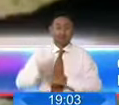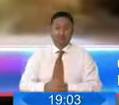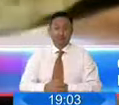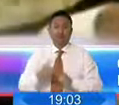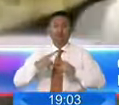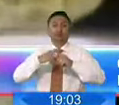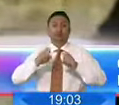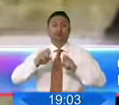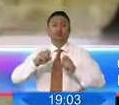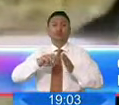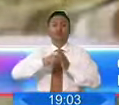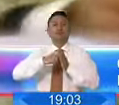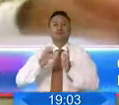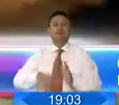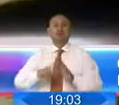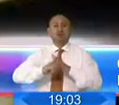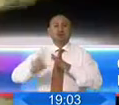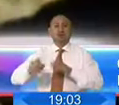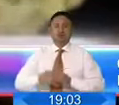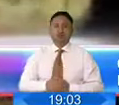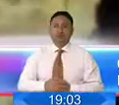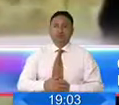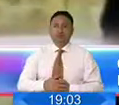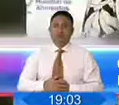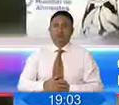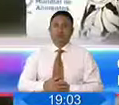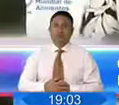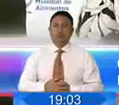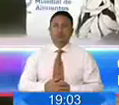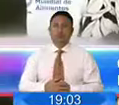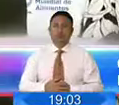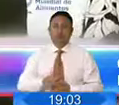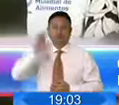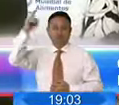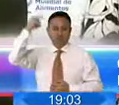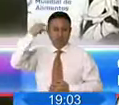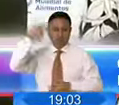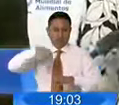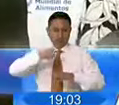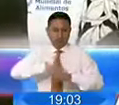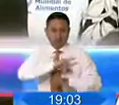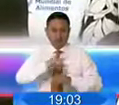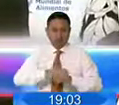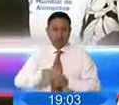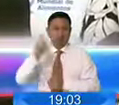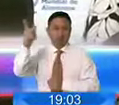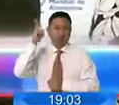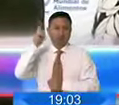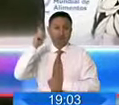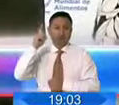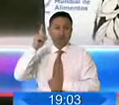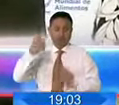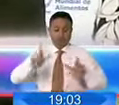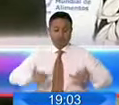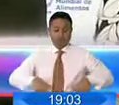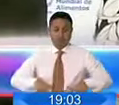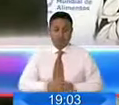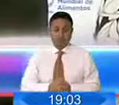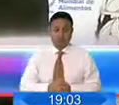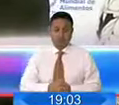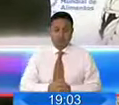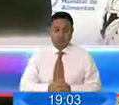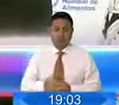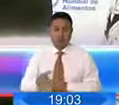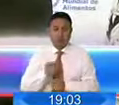ex contralor prófugo de la justicia, Carlos Polit. El gobierno nacional que lidera el presidente de la República no persigue